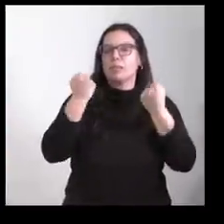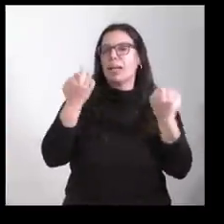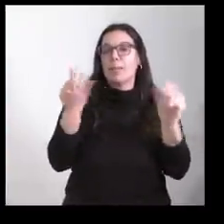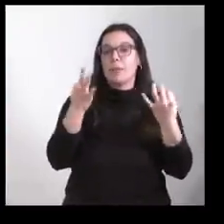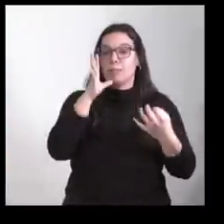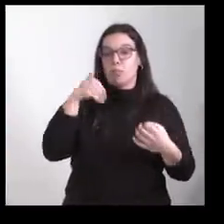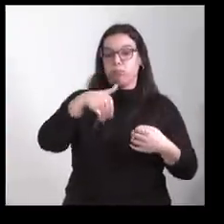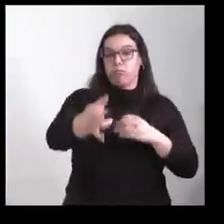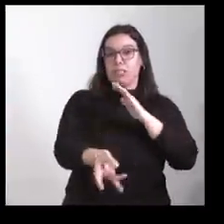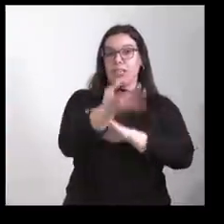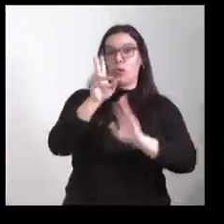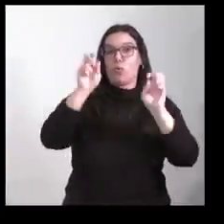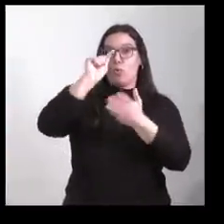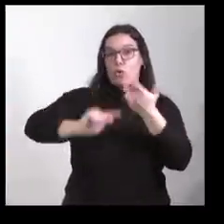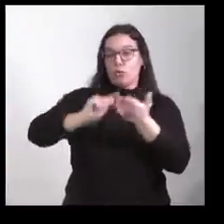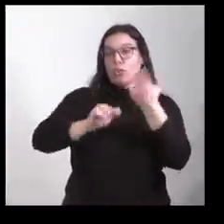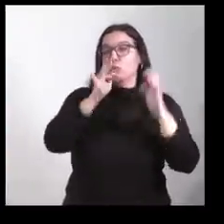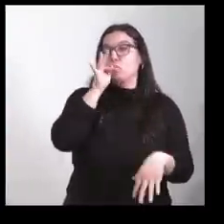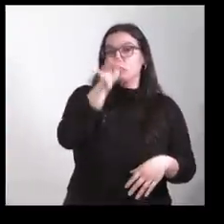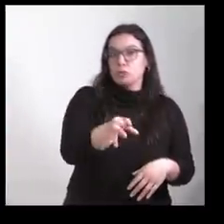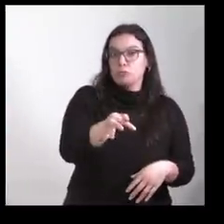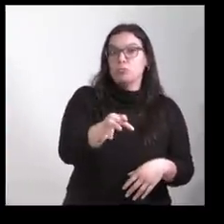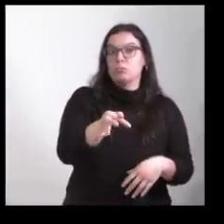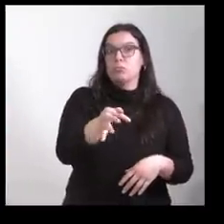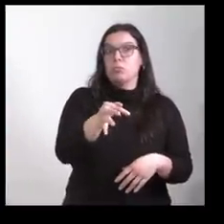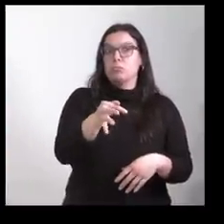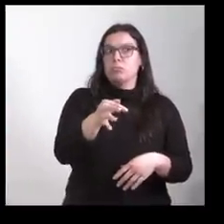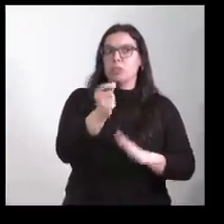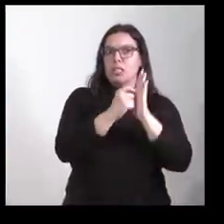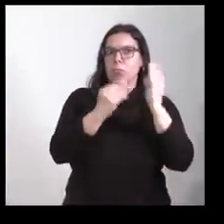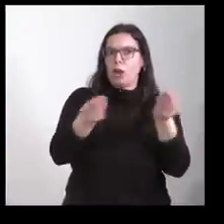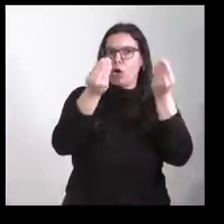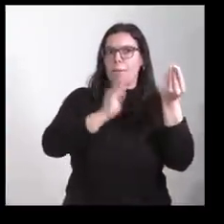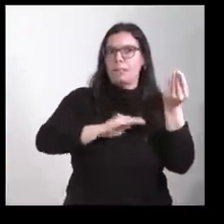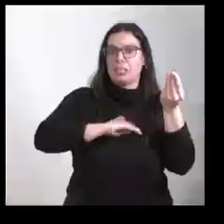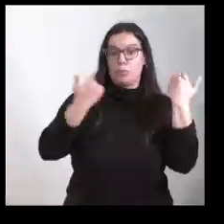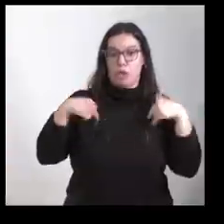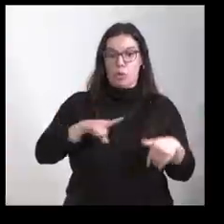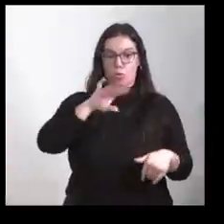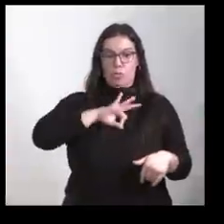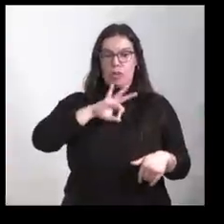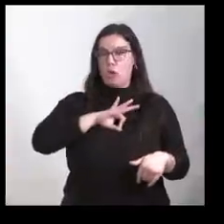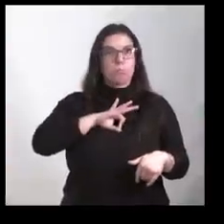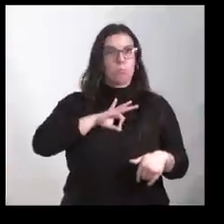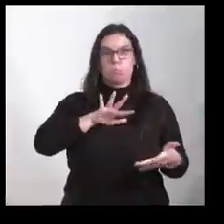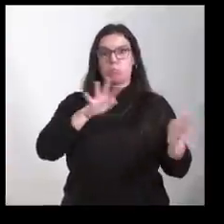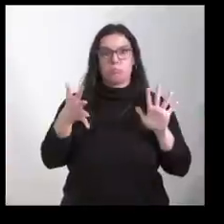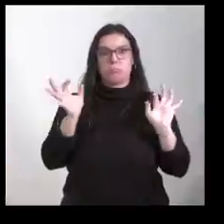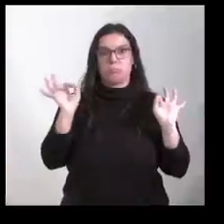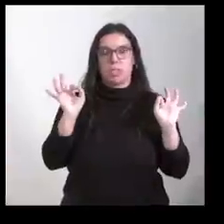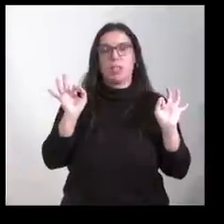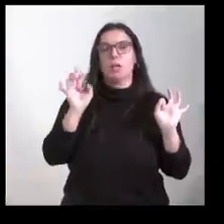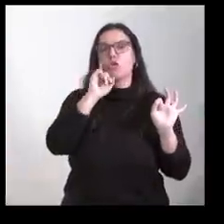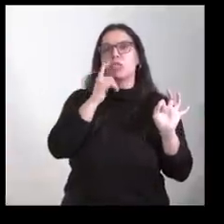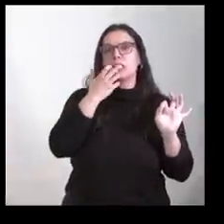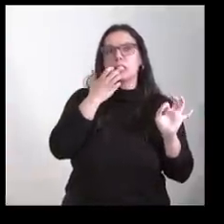contrato se prometía unas mejoras sustanciales ha llegado el 1 de enero y no hay absolutamente ningún cambio no sé si hay